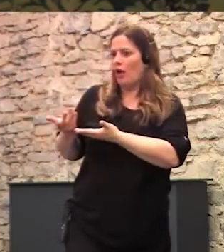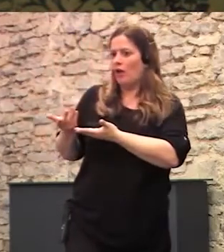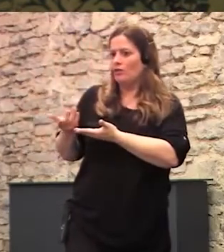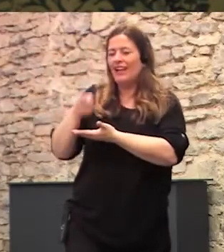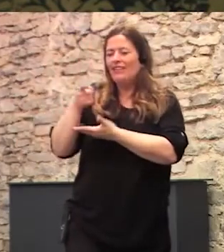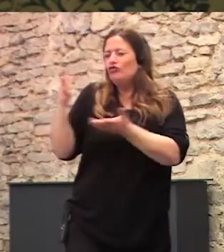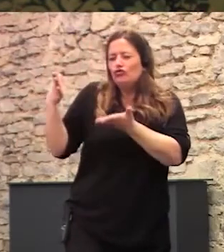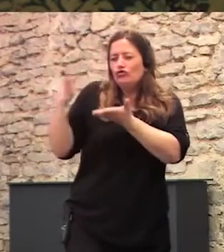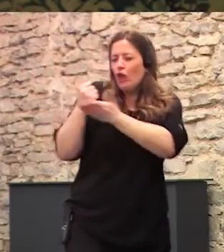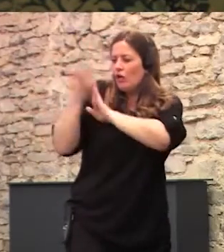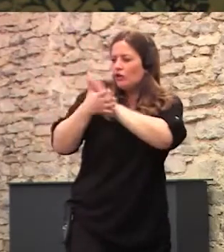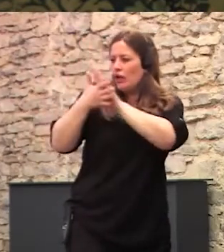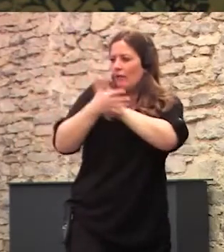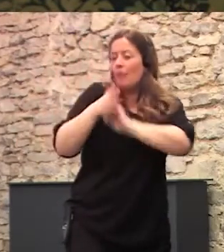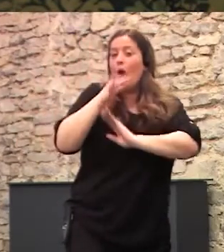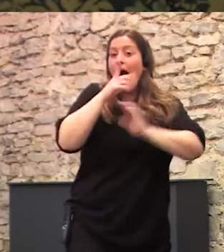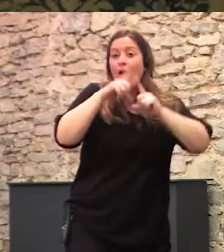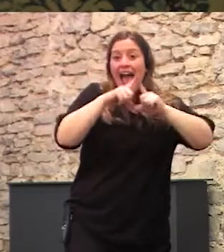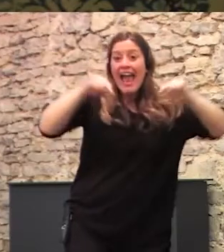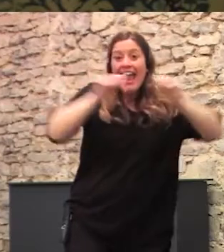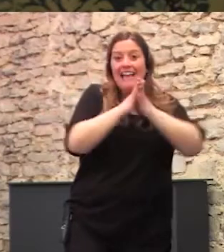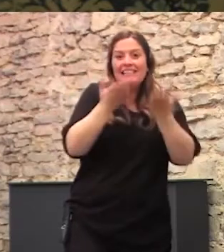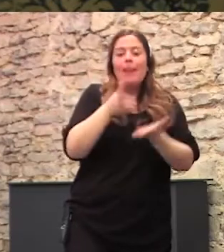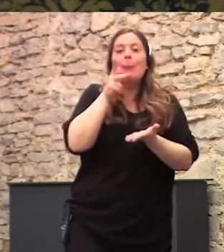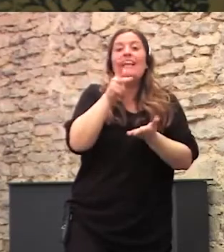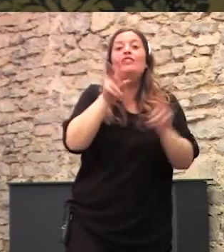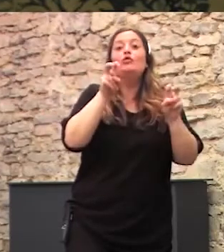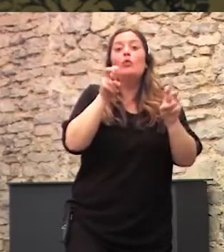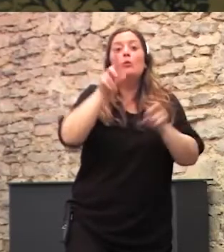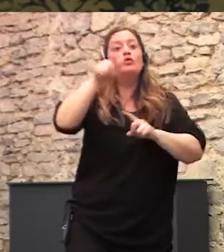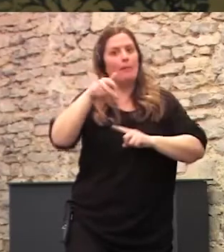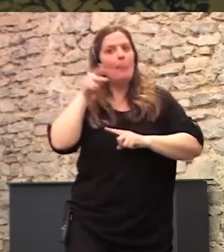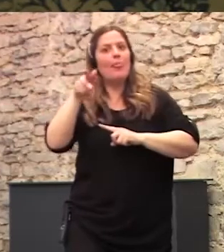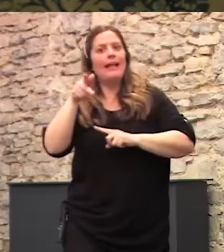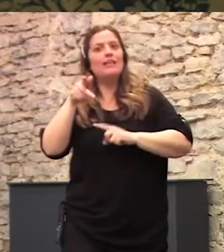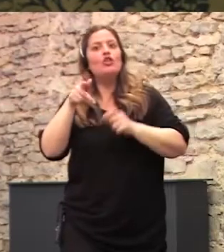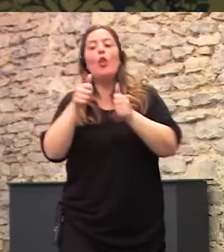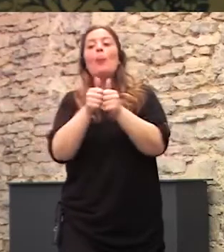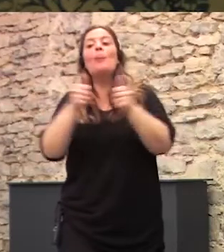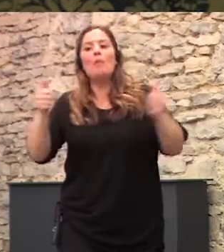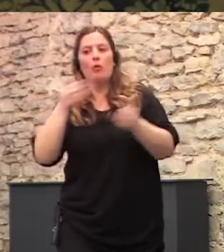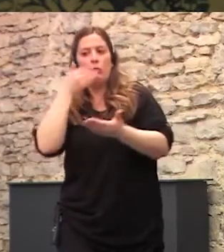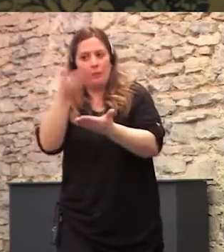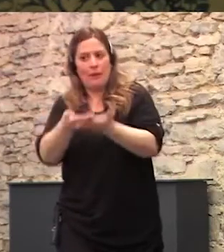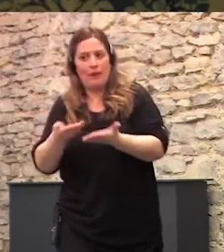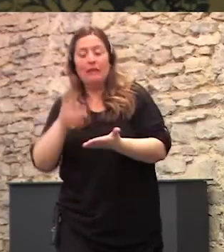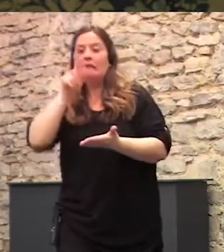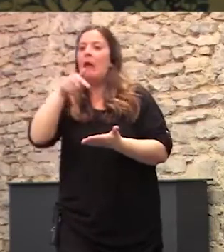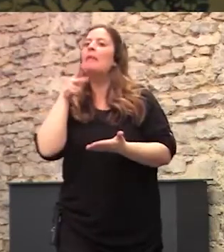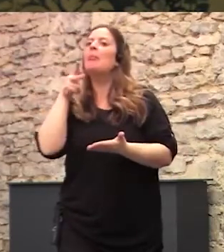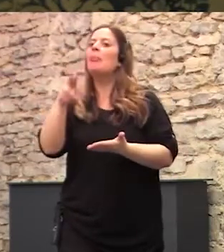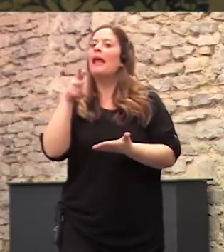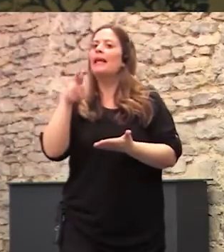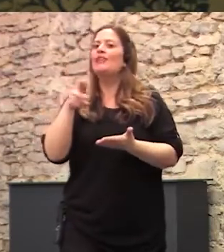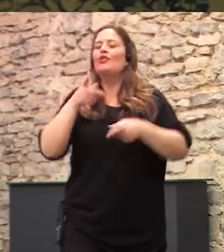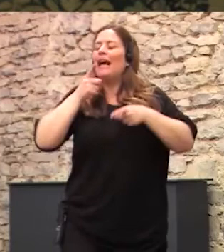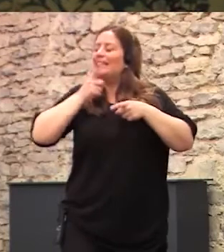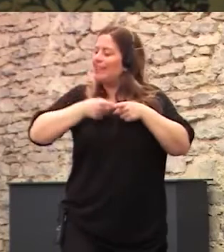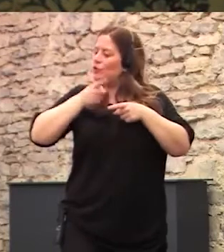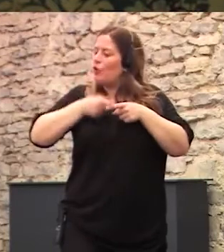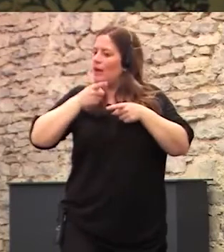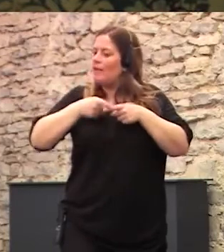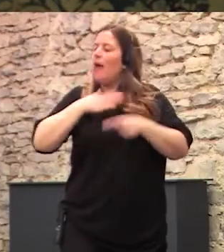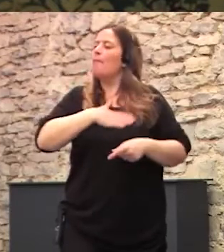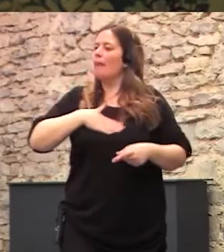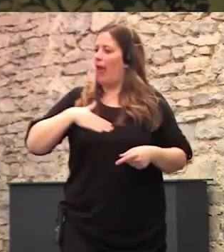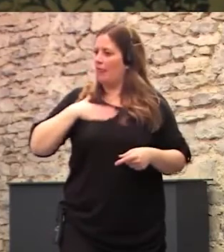que establece el Islam. Tienen derecho de pedir el divorcio. Tiene el derecho de gozar de una sexualidad placentera,